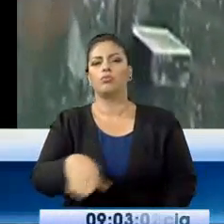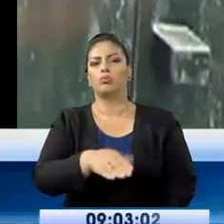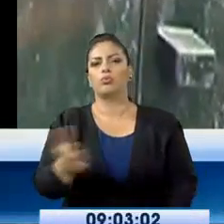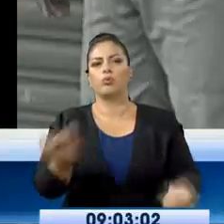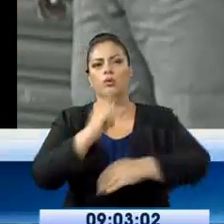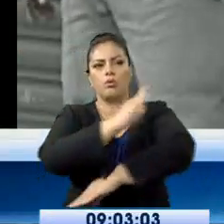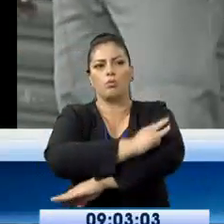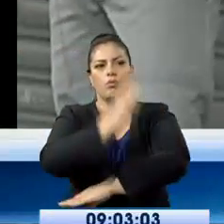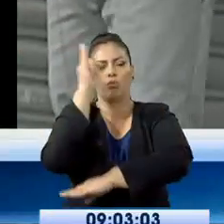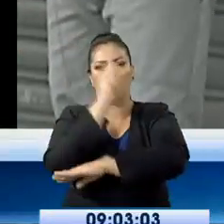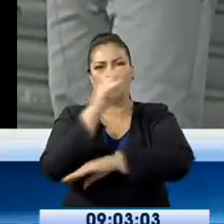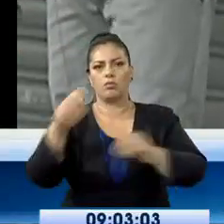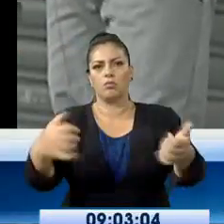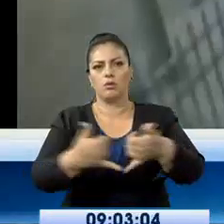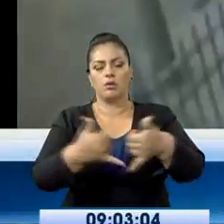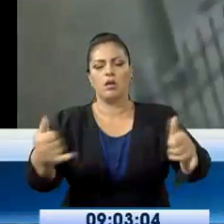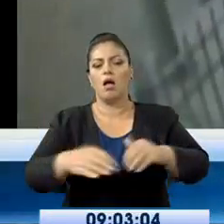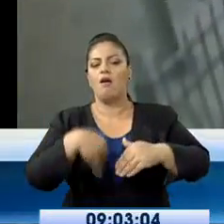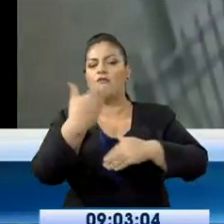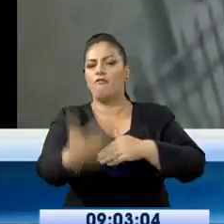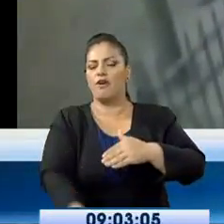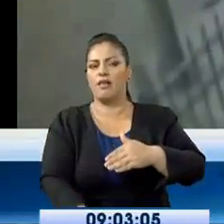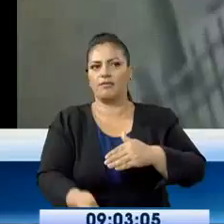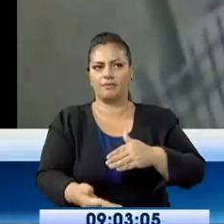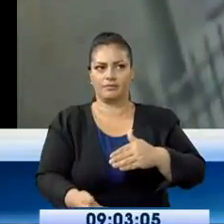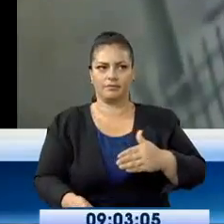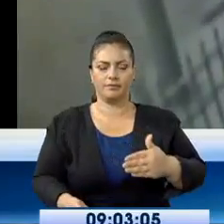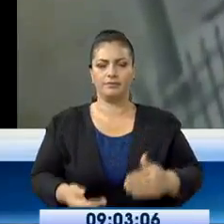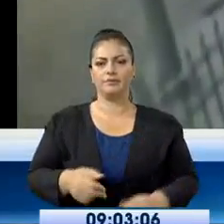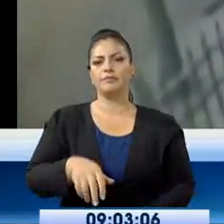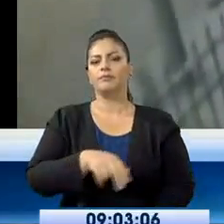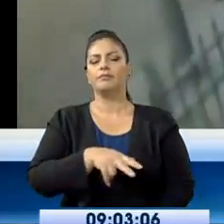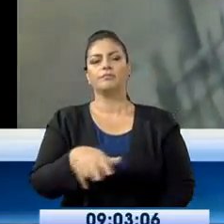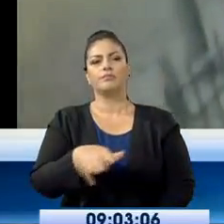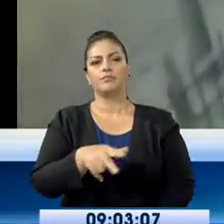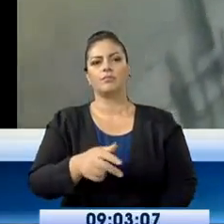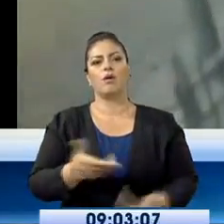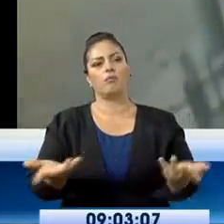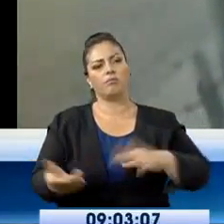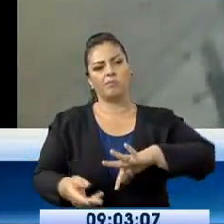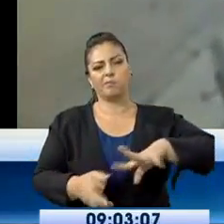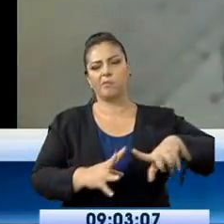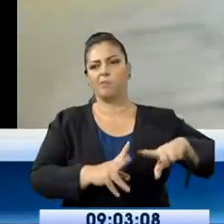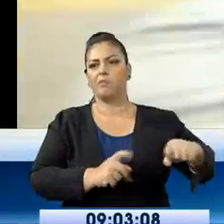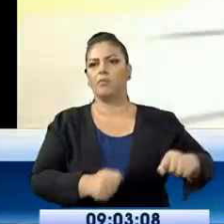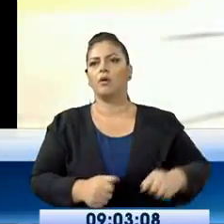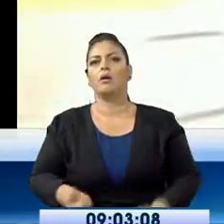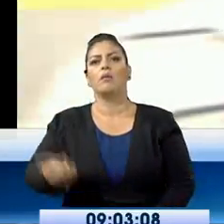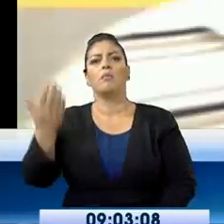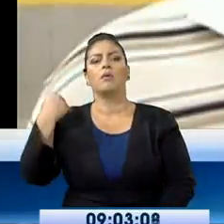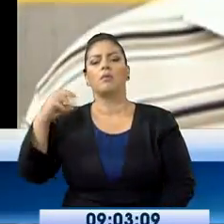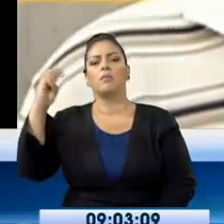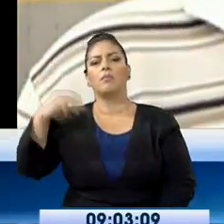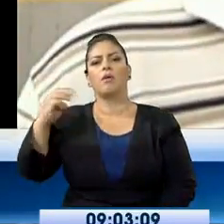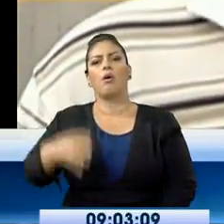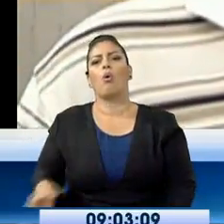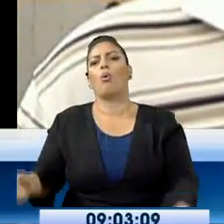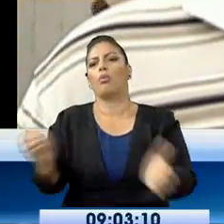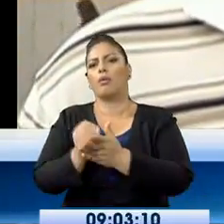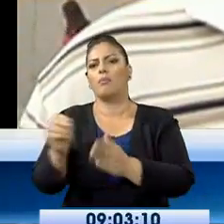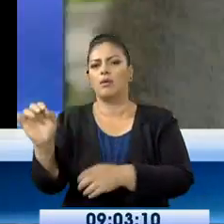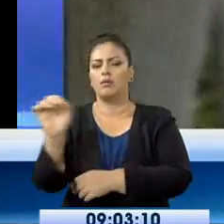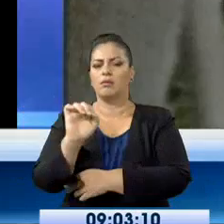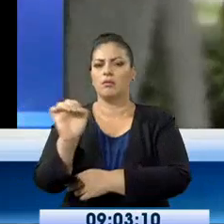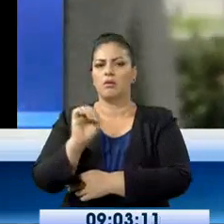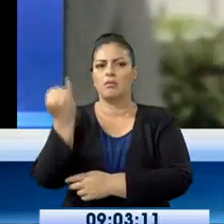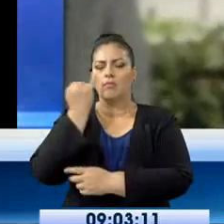Los Álamos. Y el martes anterior hubo otro atraco en el parqueadero de un mall. No sé, recoger el dinero en la